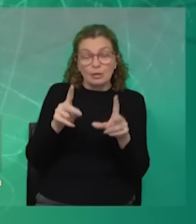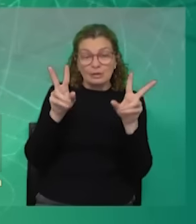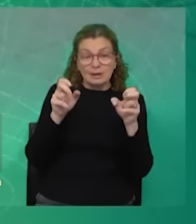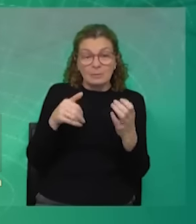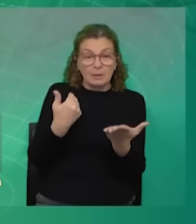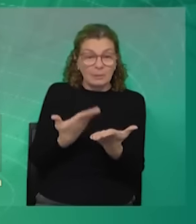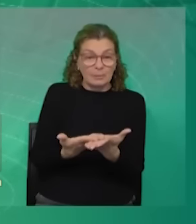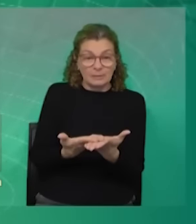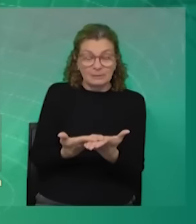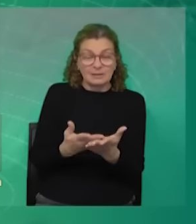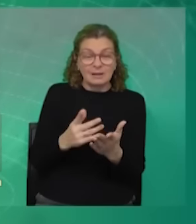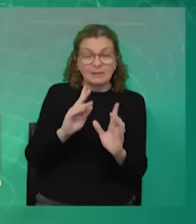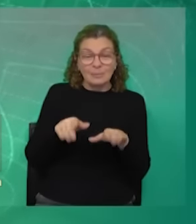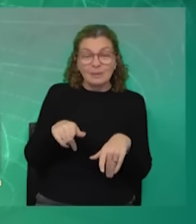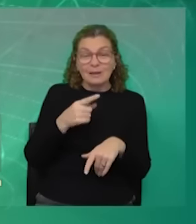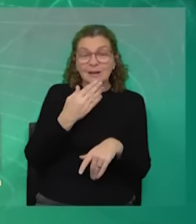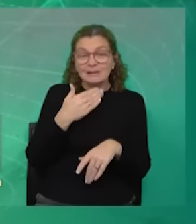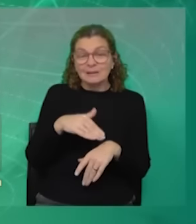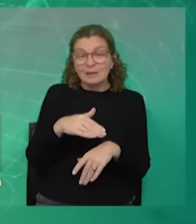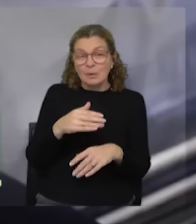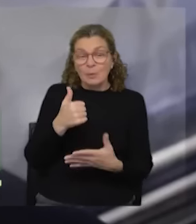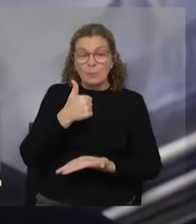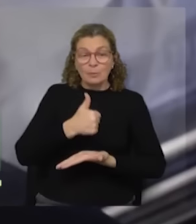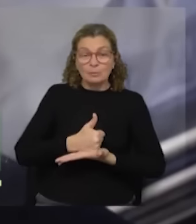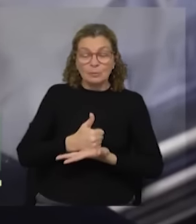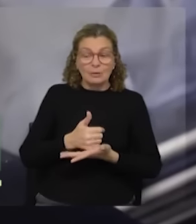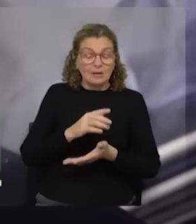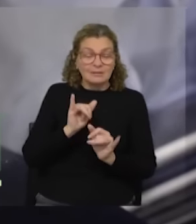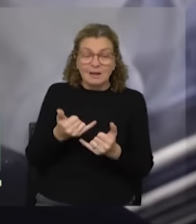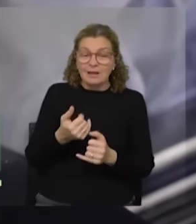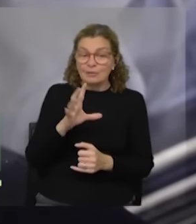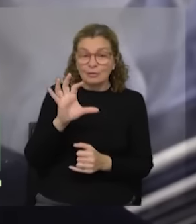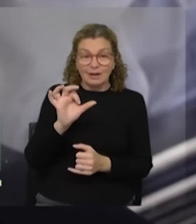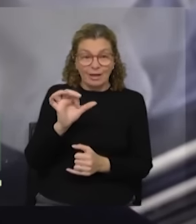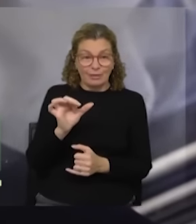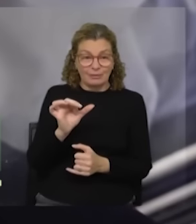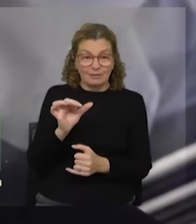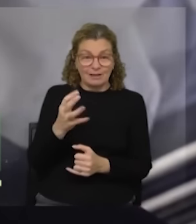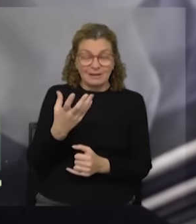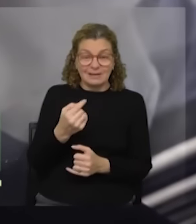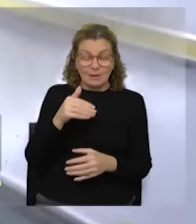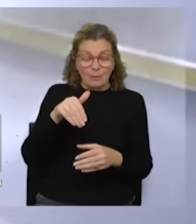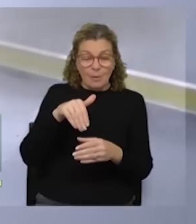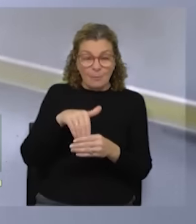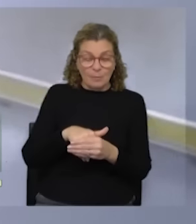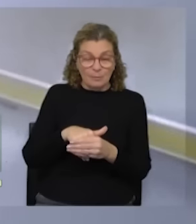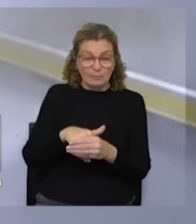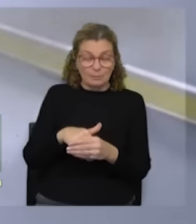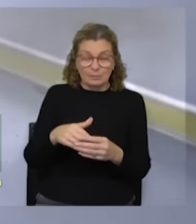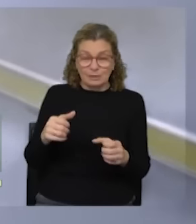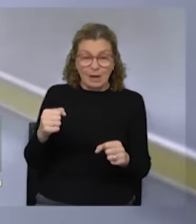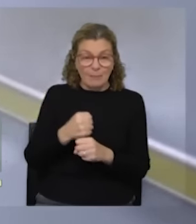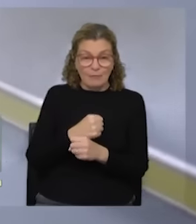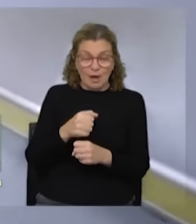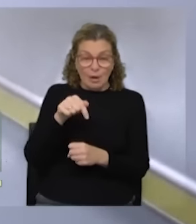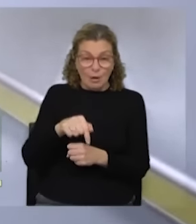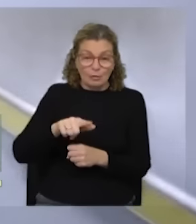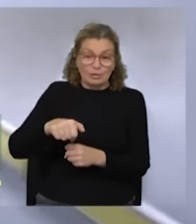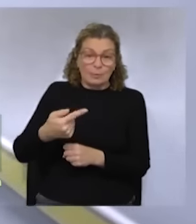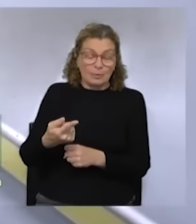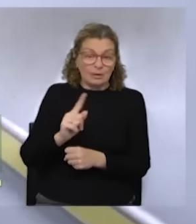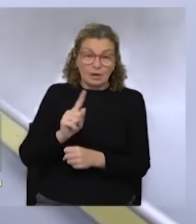plenario nosotros además entendemos que si hay una postura formada de parte de los senadores es decir quienes lo van a aprobar hoy lo van a aprobar en el en el plenario